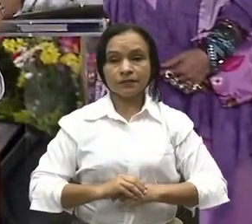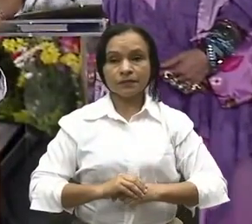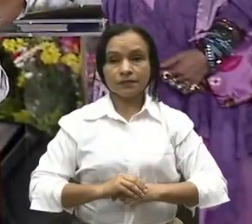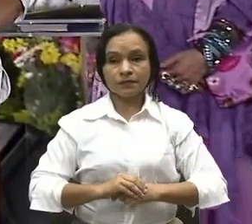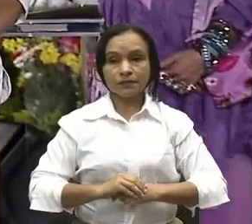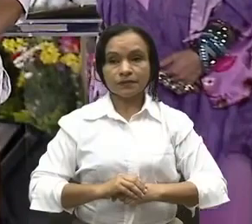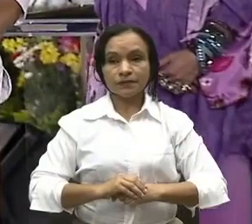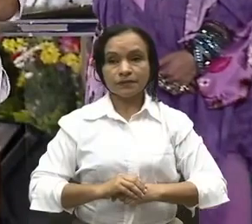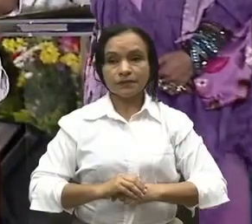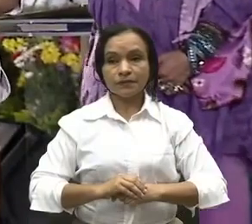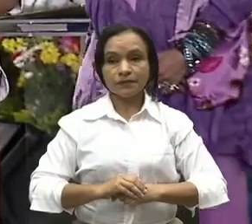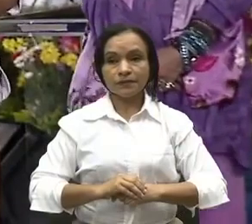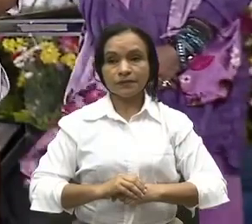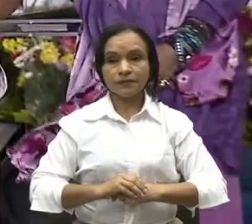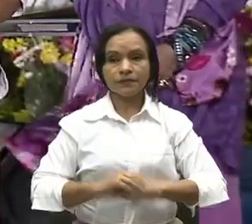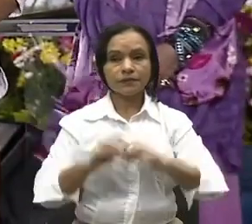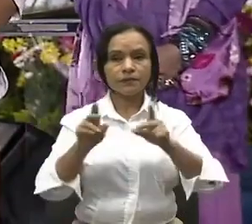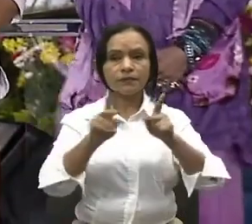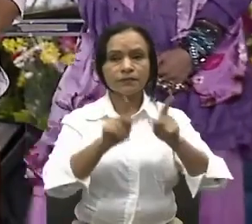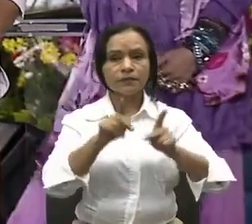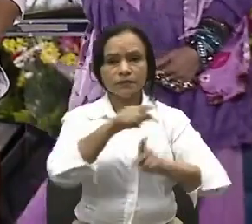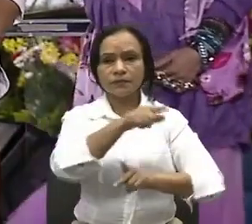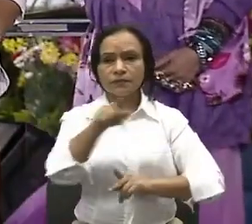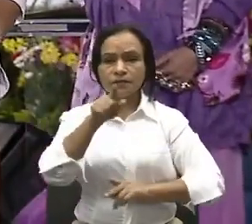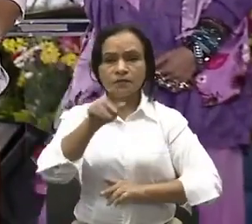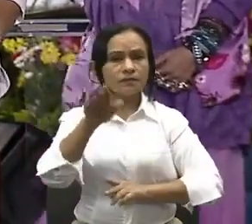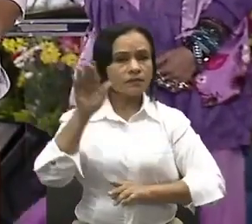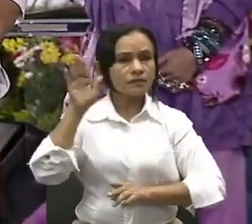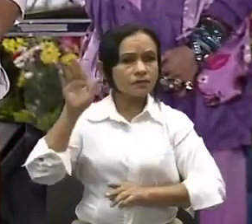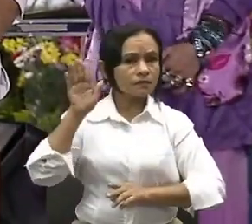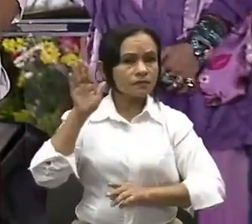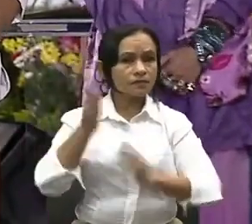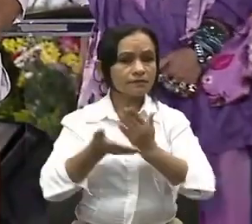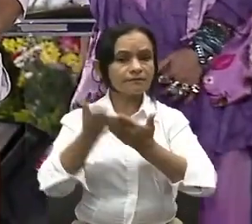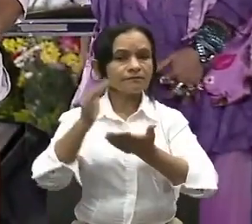que incluso se había comprometido con retomar